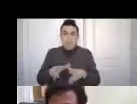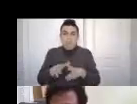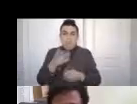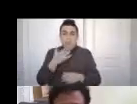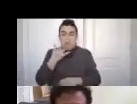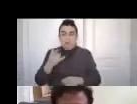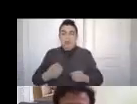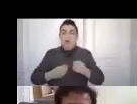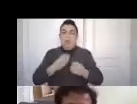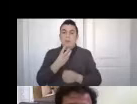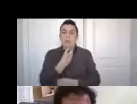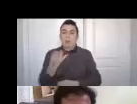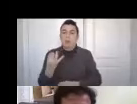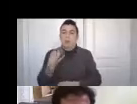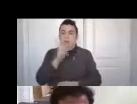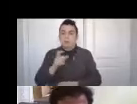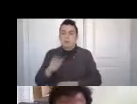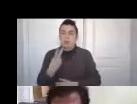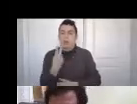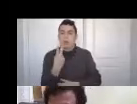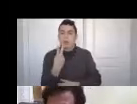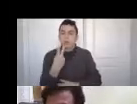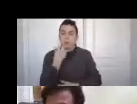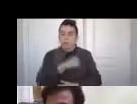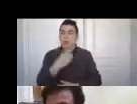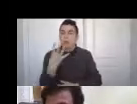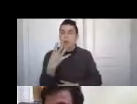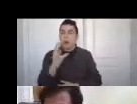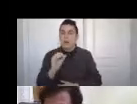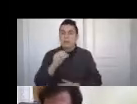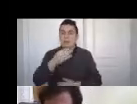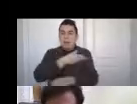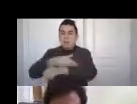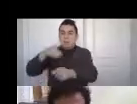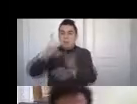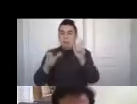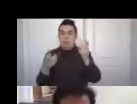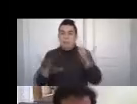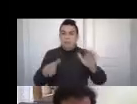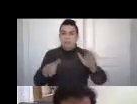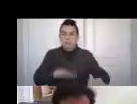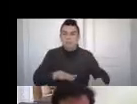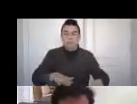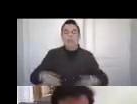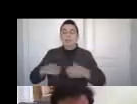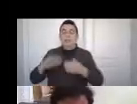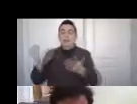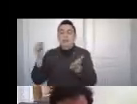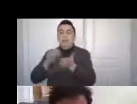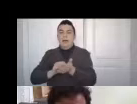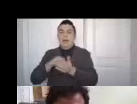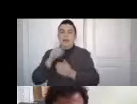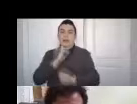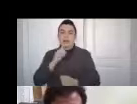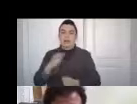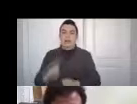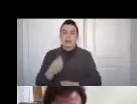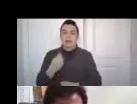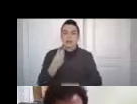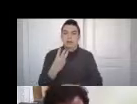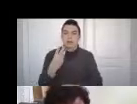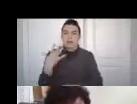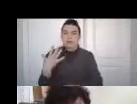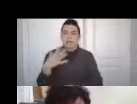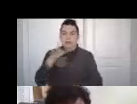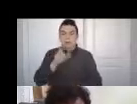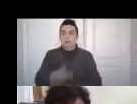40 millones de personas en el mundo, y hay 35 millones más infectadas, ¿cierto?, y incrementando. Y